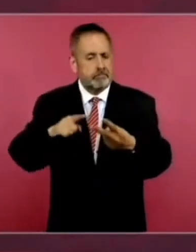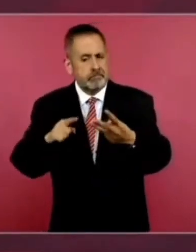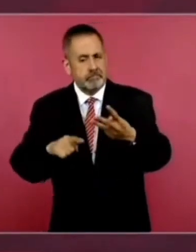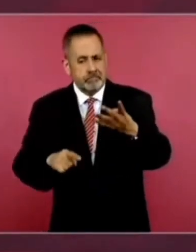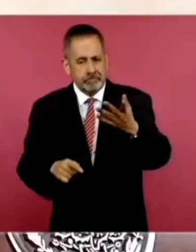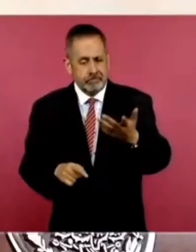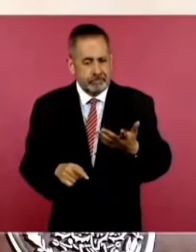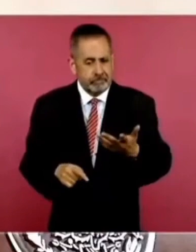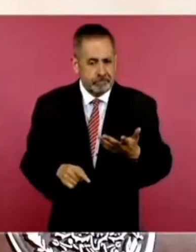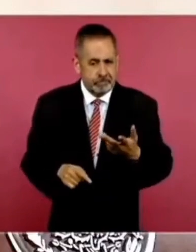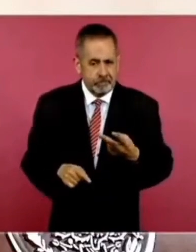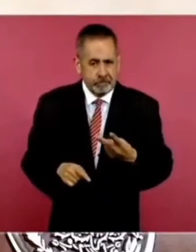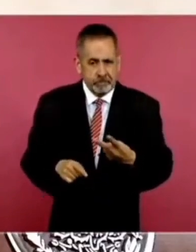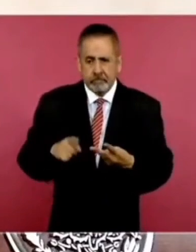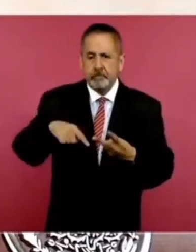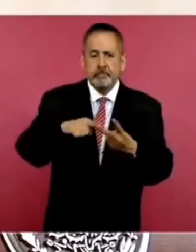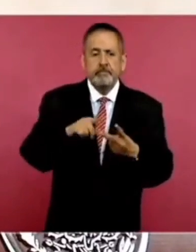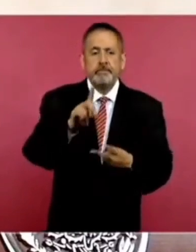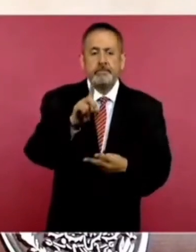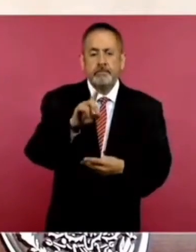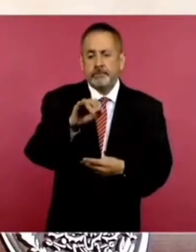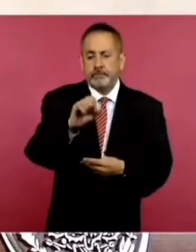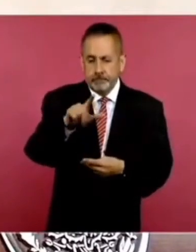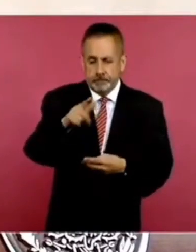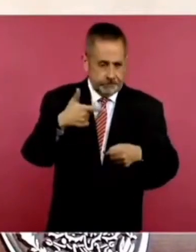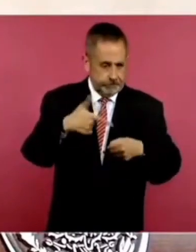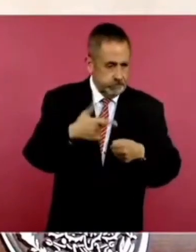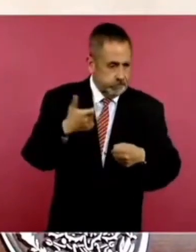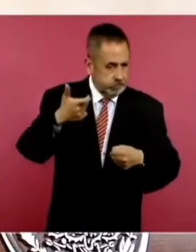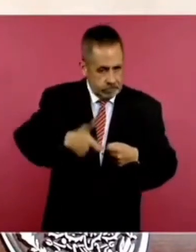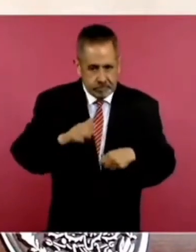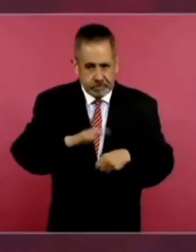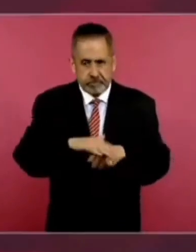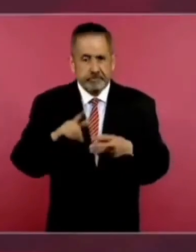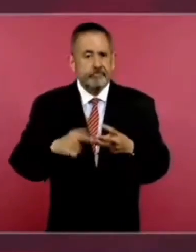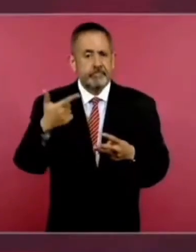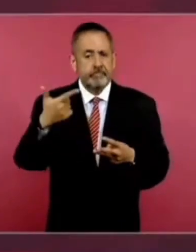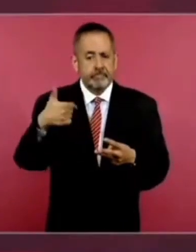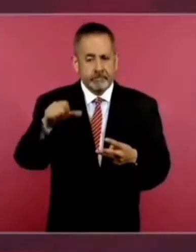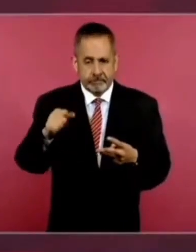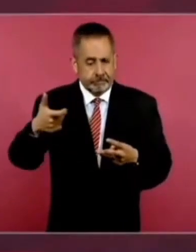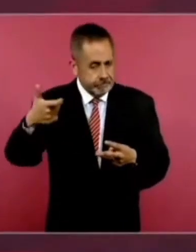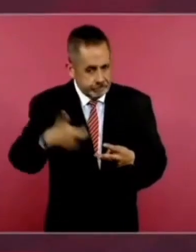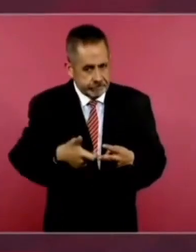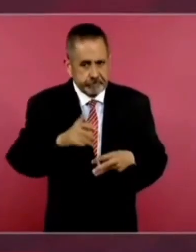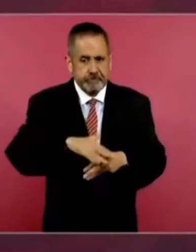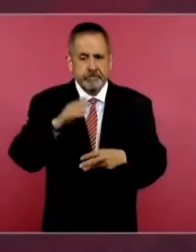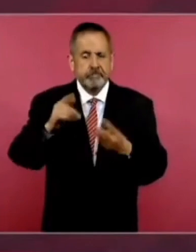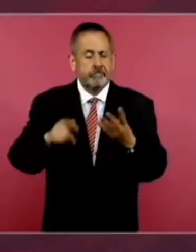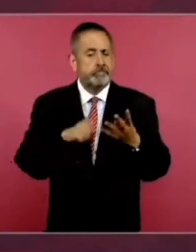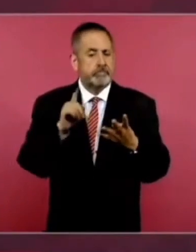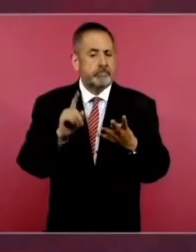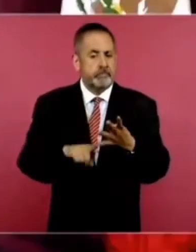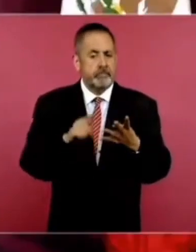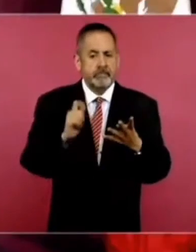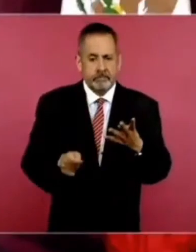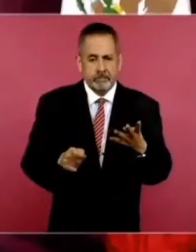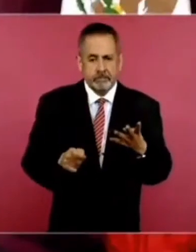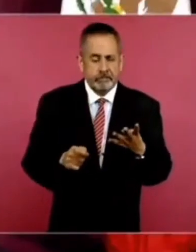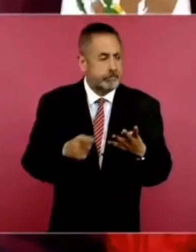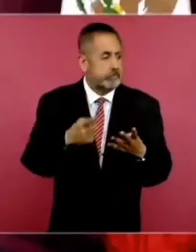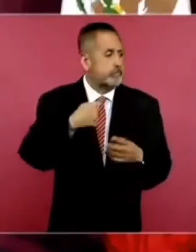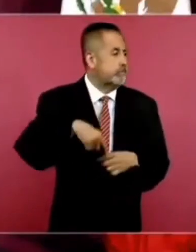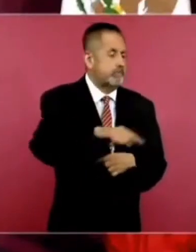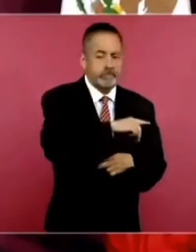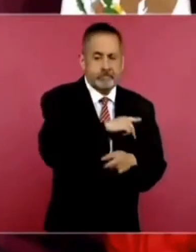más aumento en el precio del diésel, más aumento en el precio del gas, más aumento a los